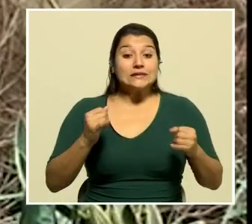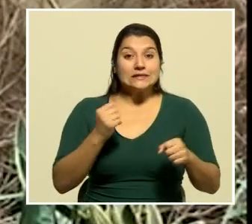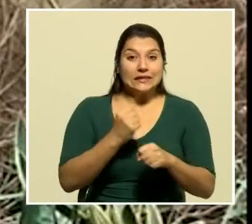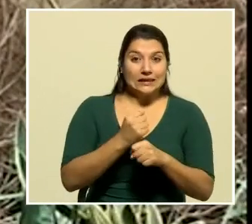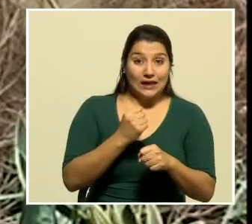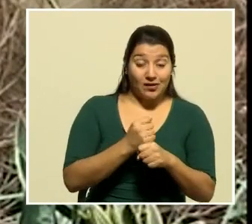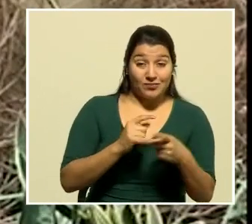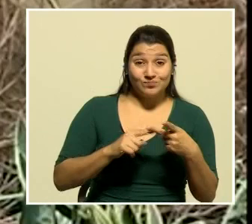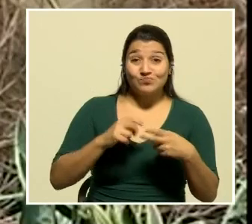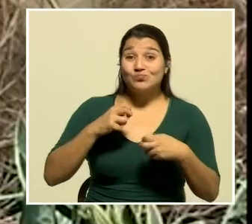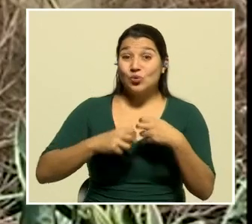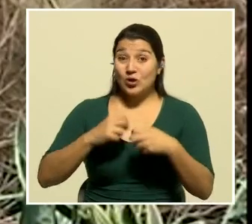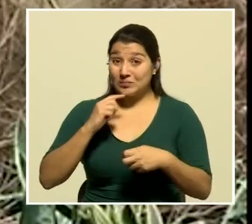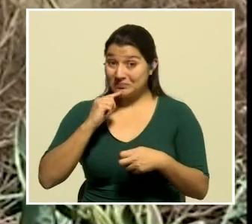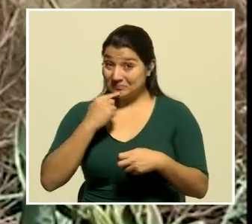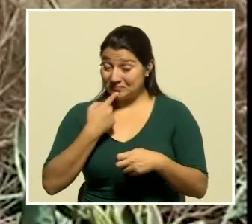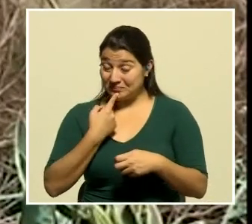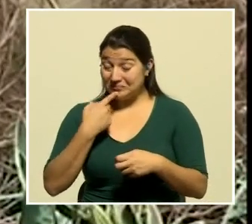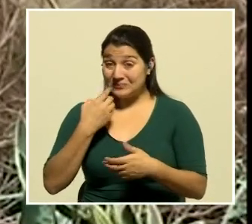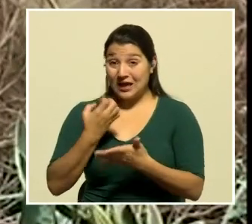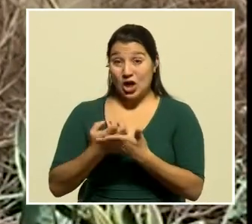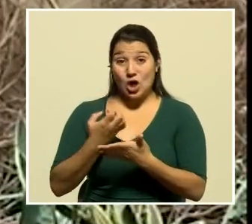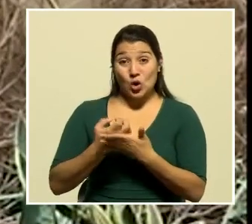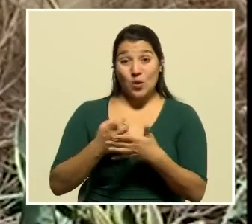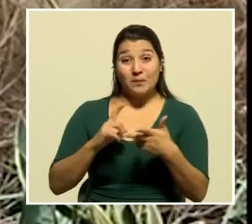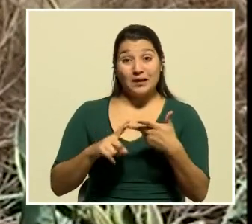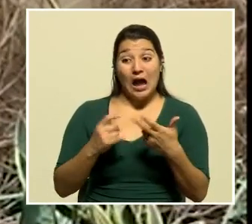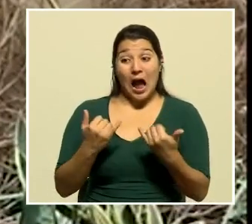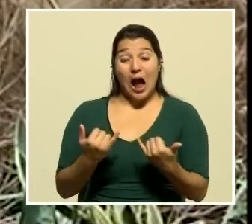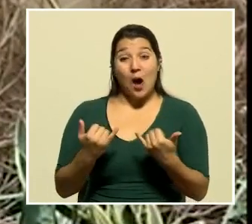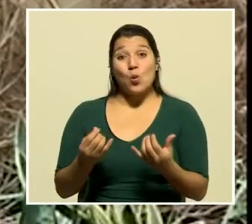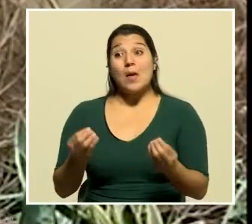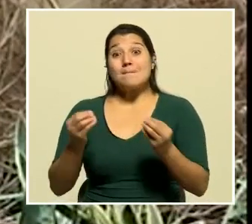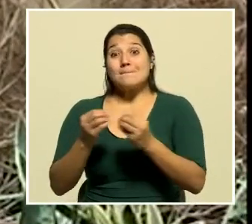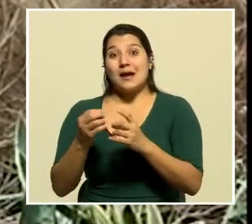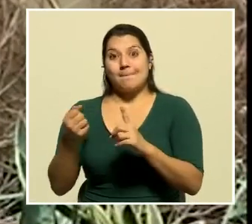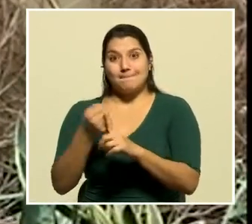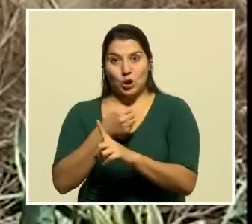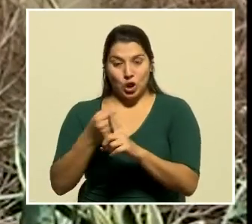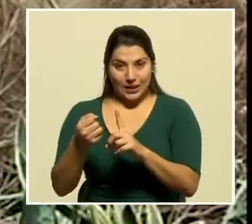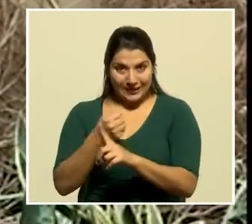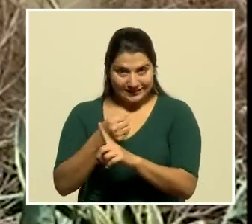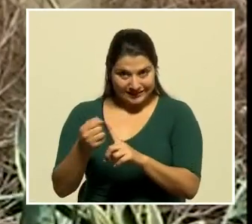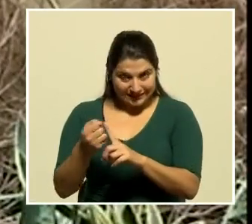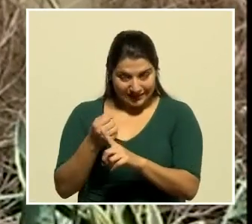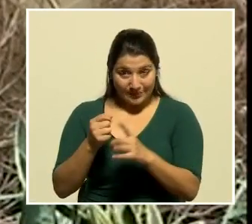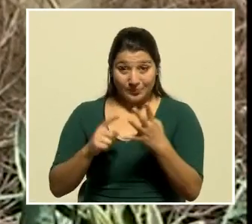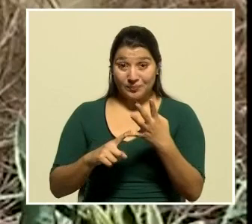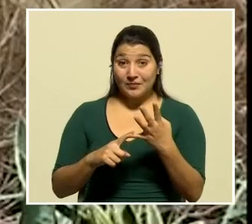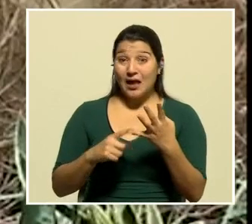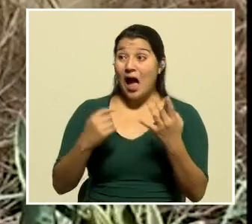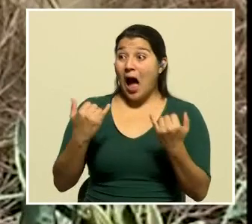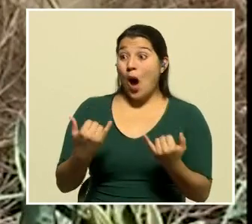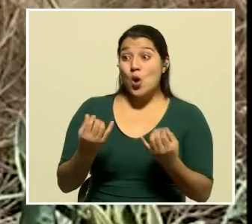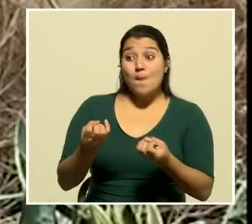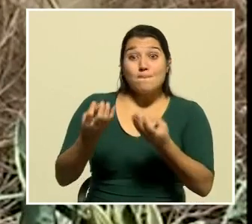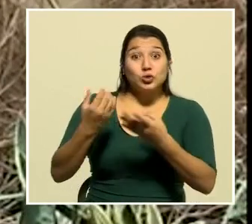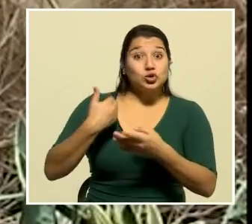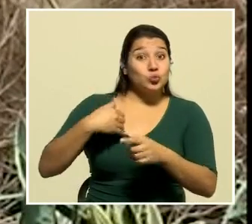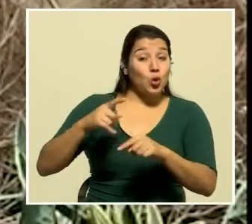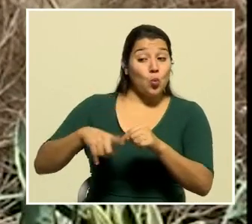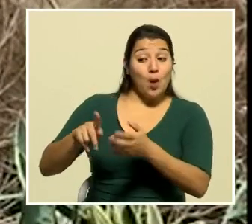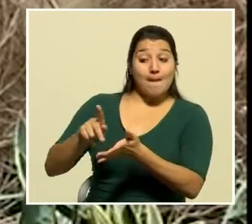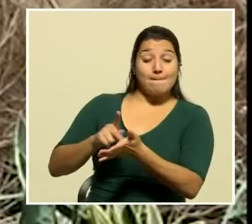problemas económicos, hay aumento en los niveles de violencia, hay no pago de pensión alimentaria,